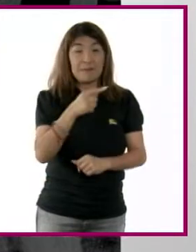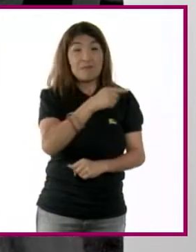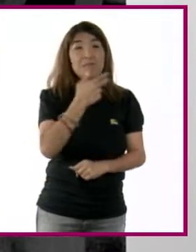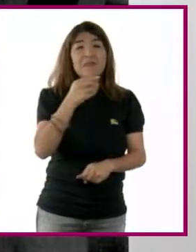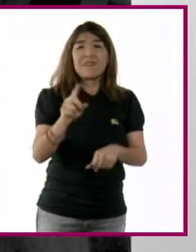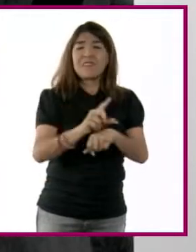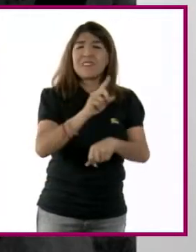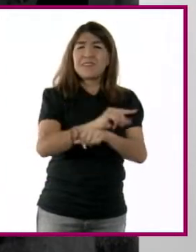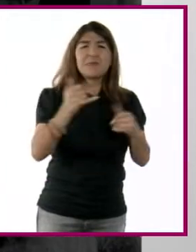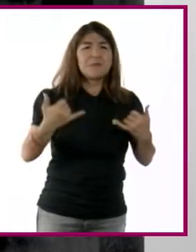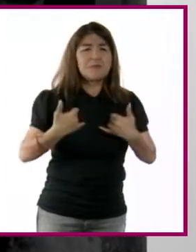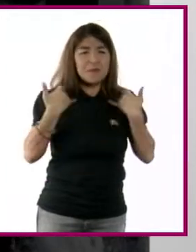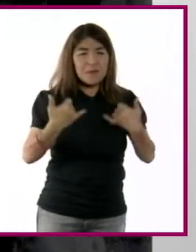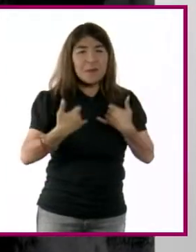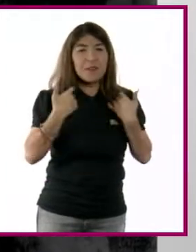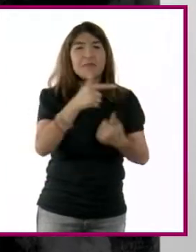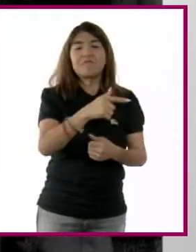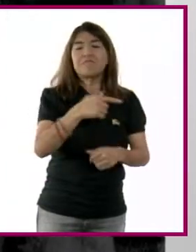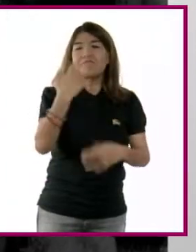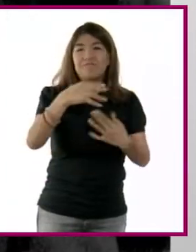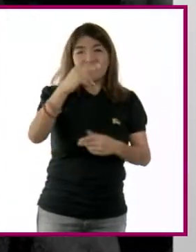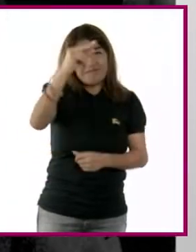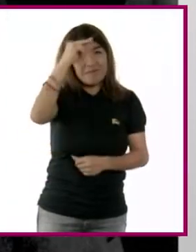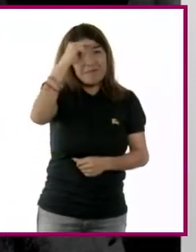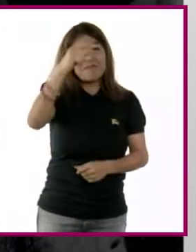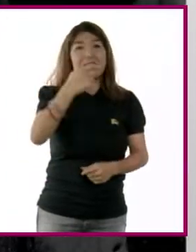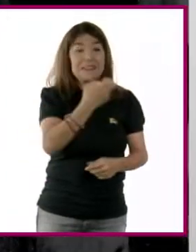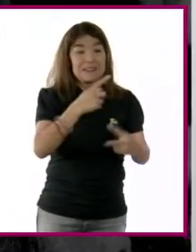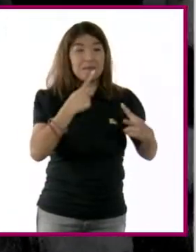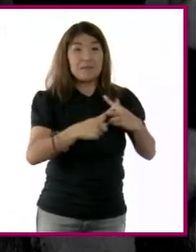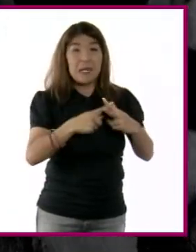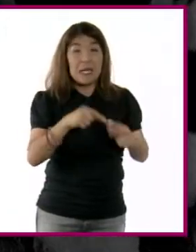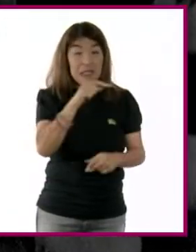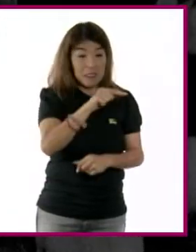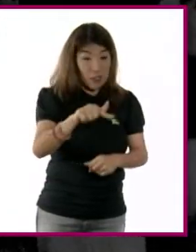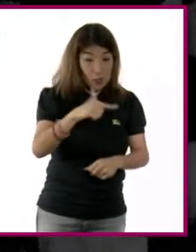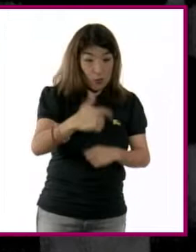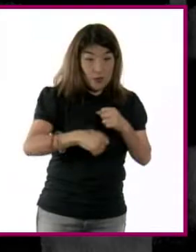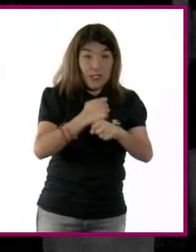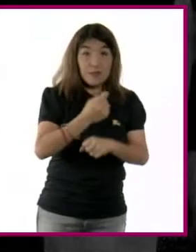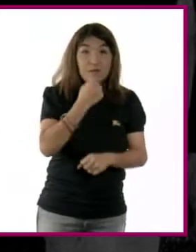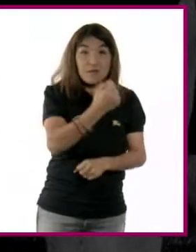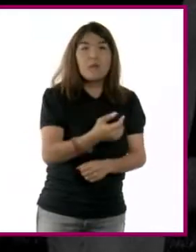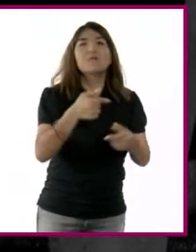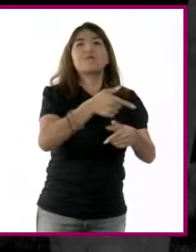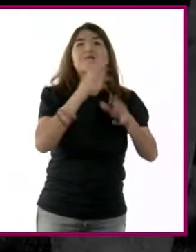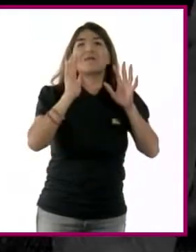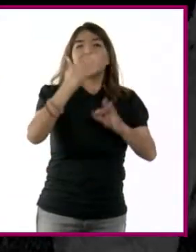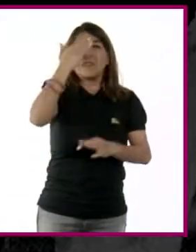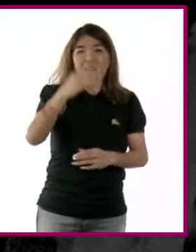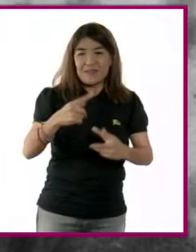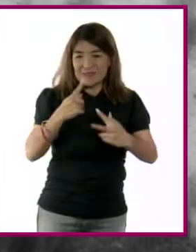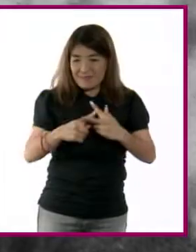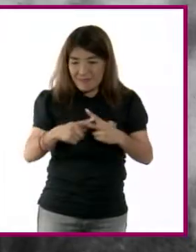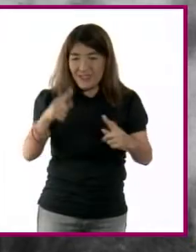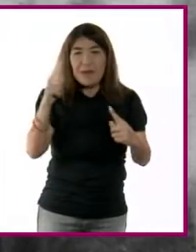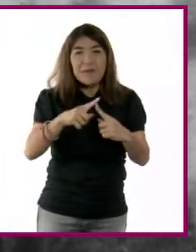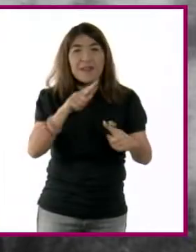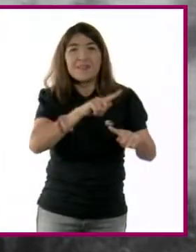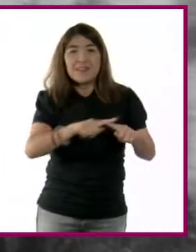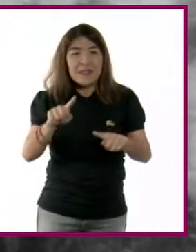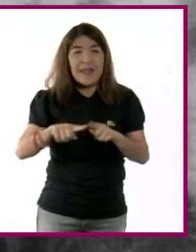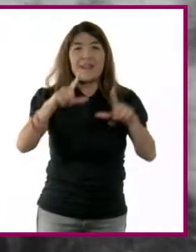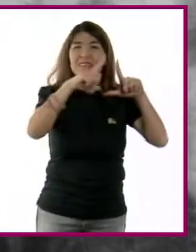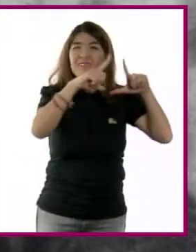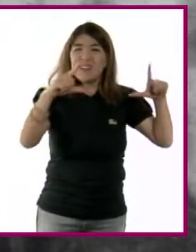mostró una gran precocidad para las matemáticas. A los 12 años ya era capaz de resolver problemas complejos de geometría. A